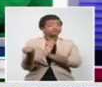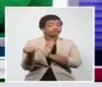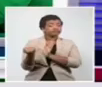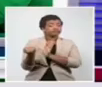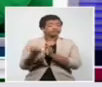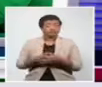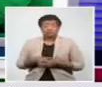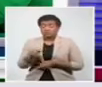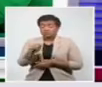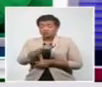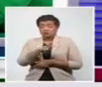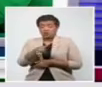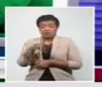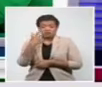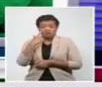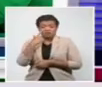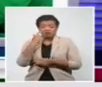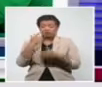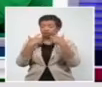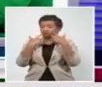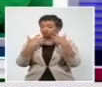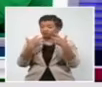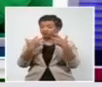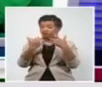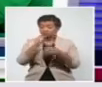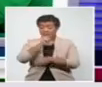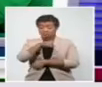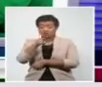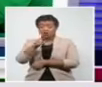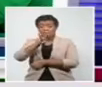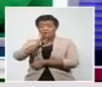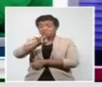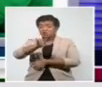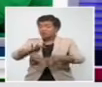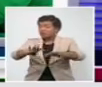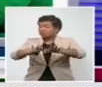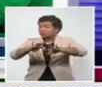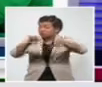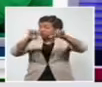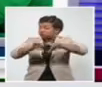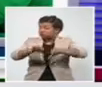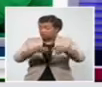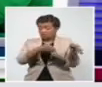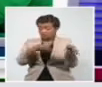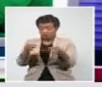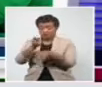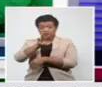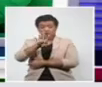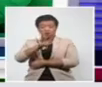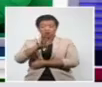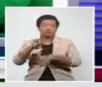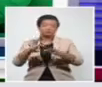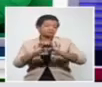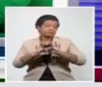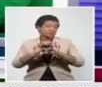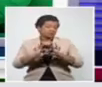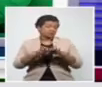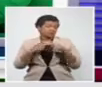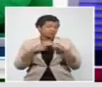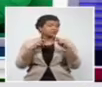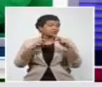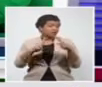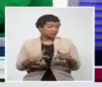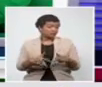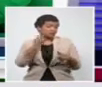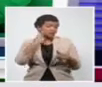llamativo, 29 críticos y 34 graves. Reitero, es una cifra